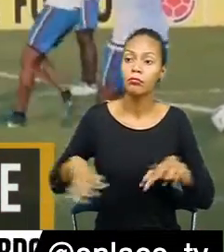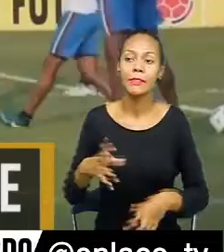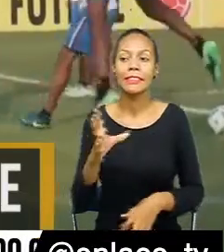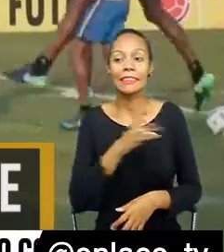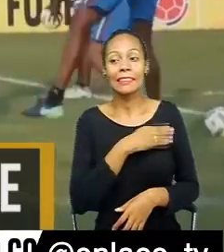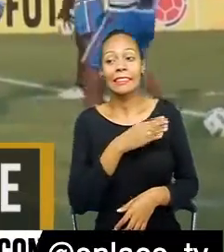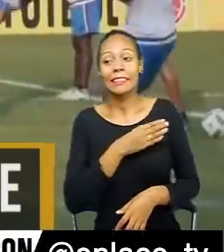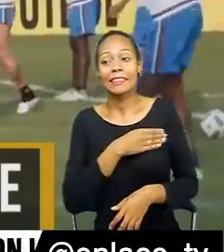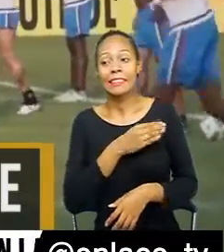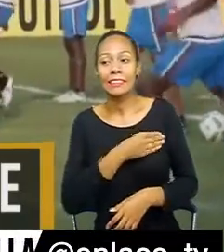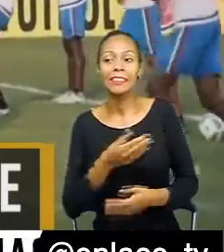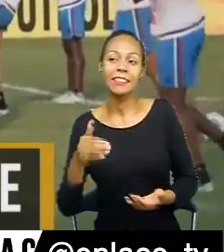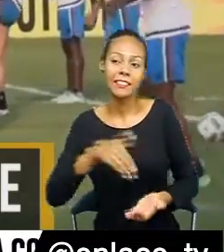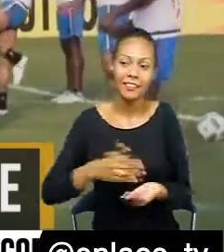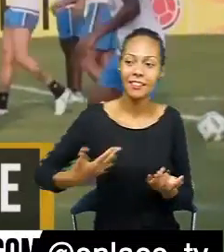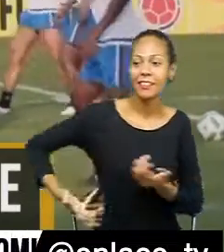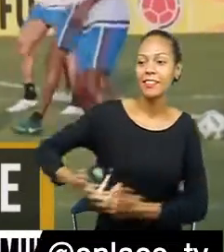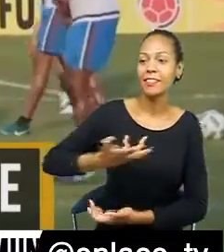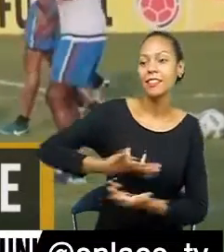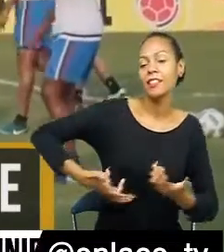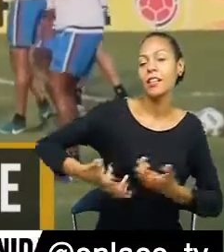con ellos. El estar aislado,